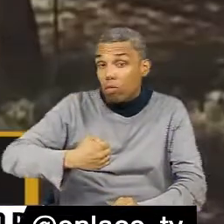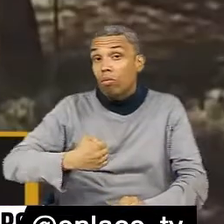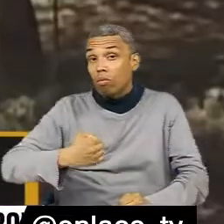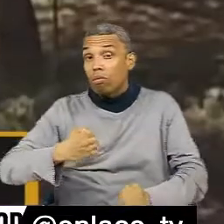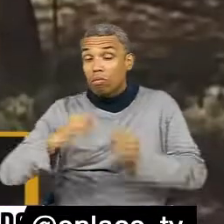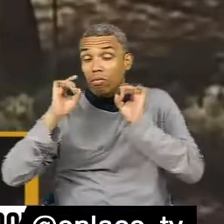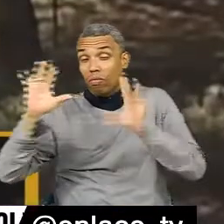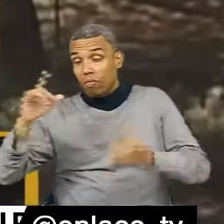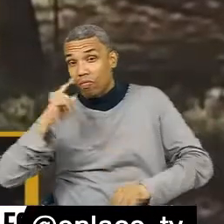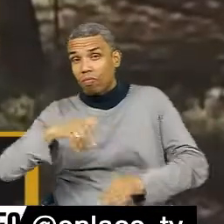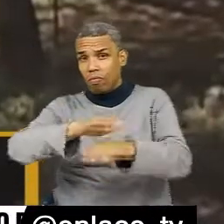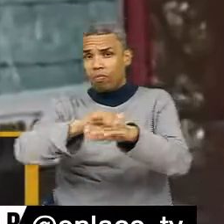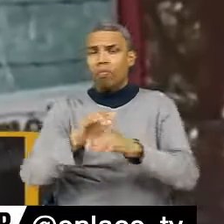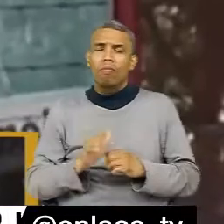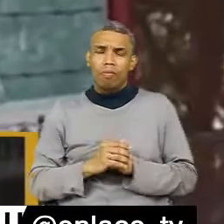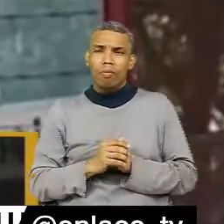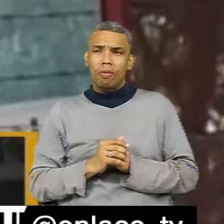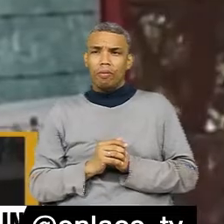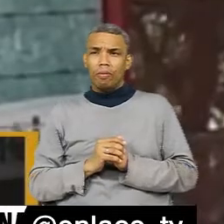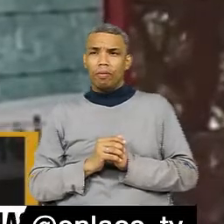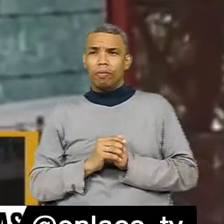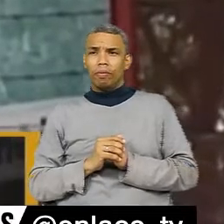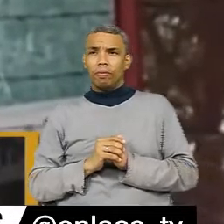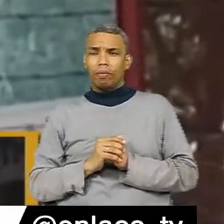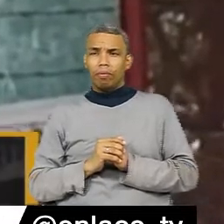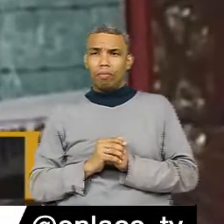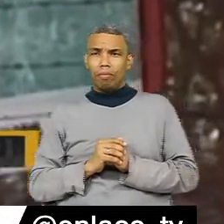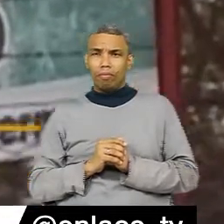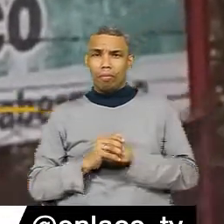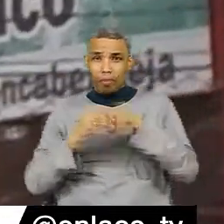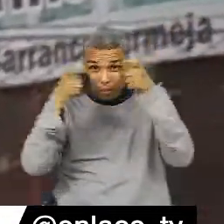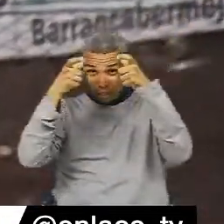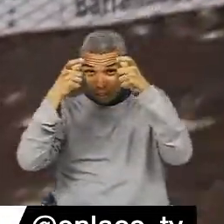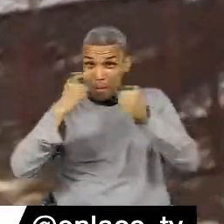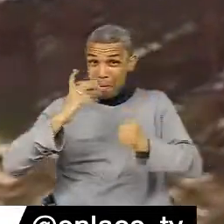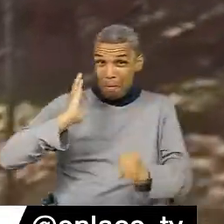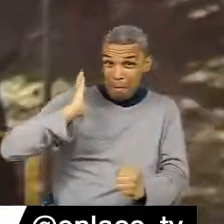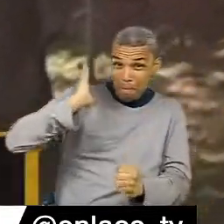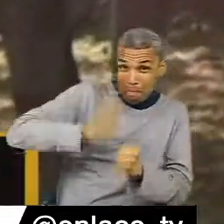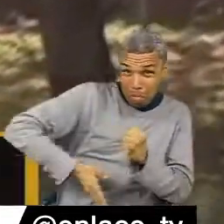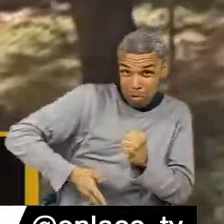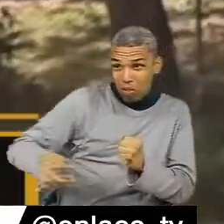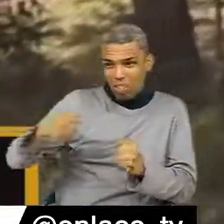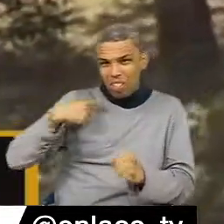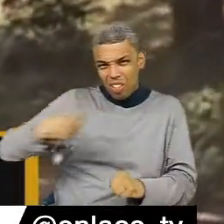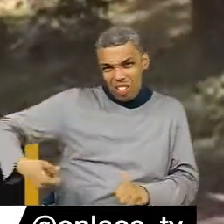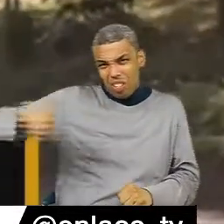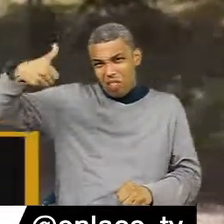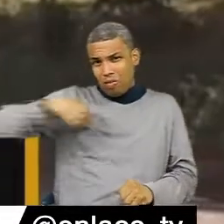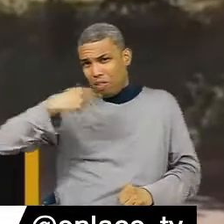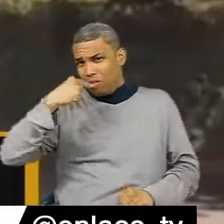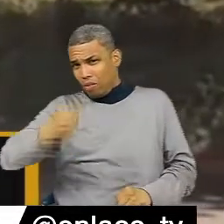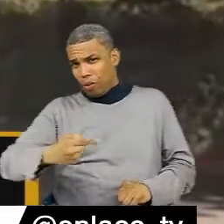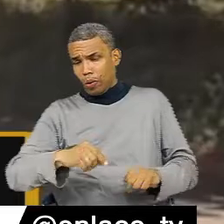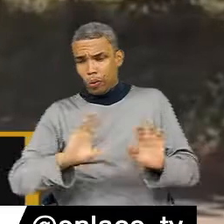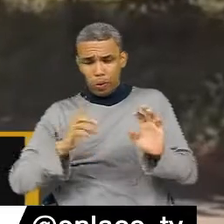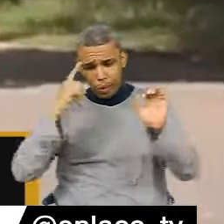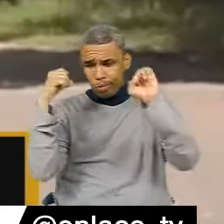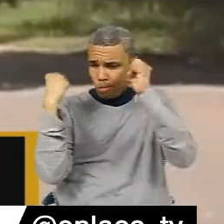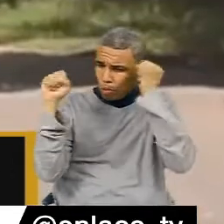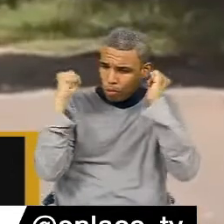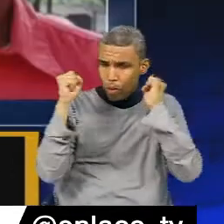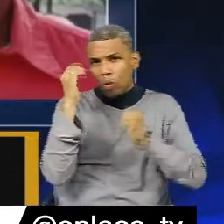Aldemar Albernia, gerente de la planta de beneficio de Barranca Bermeja o matadero municipal, reveló hoy el aumento de mataderos clandestinos de ganado en esta zona del